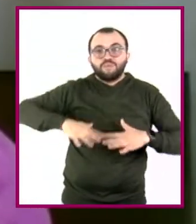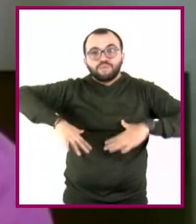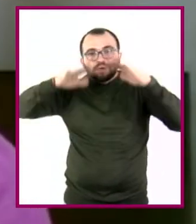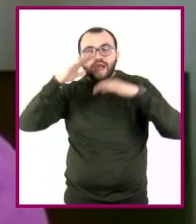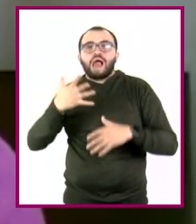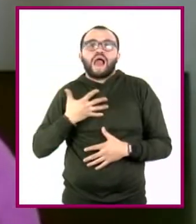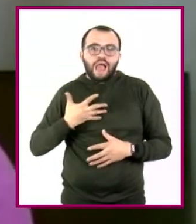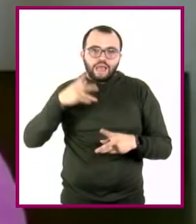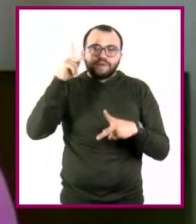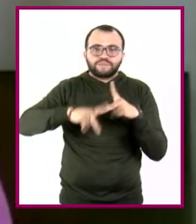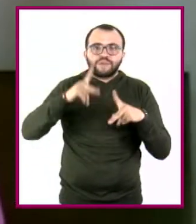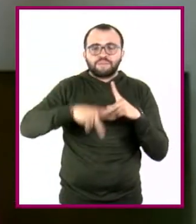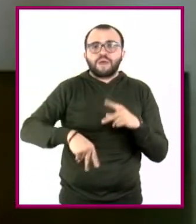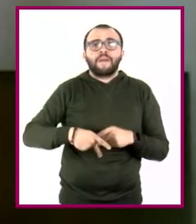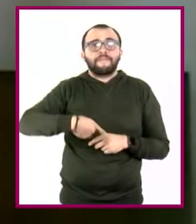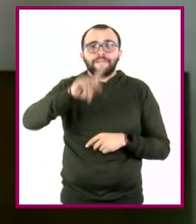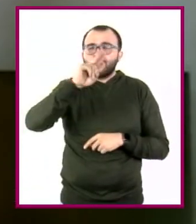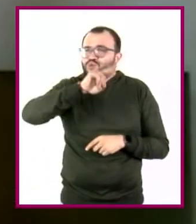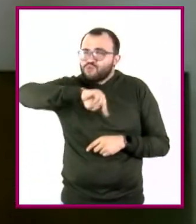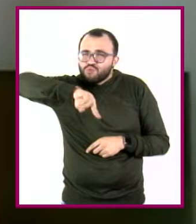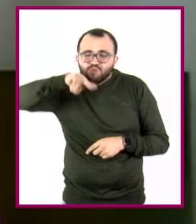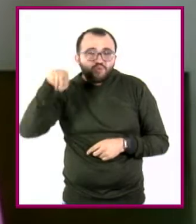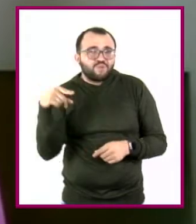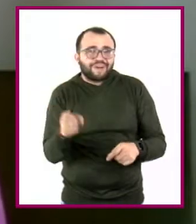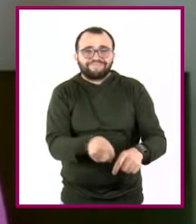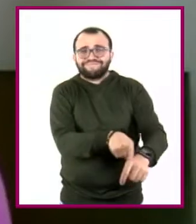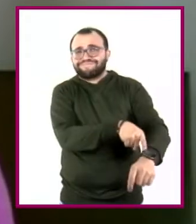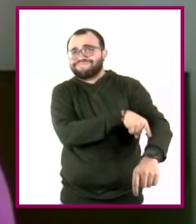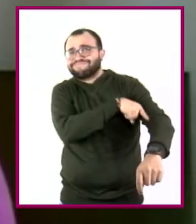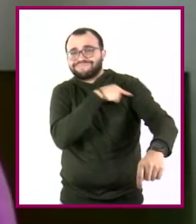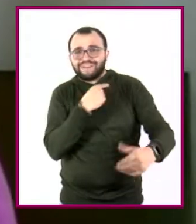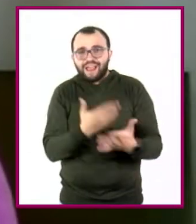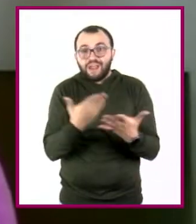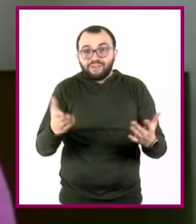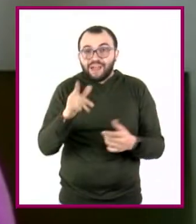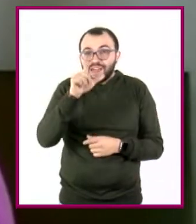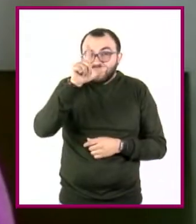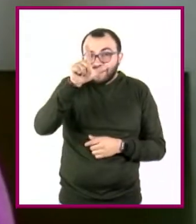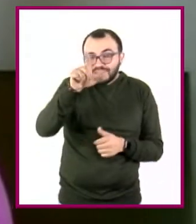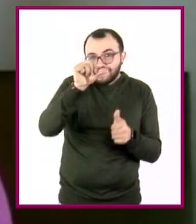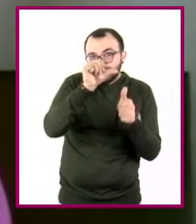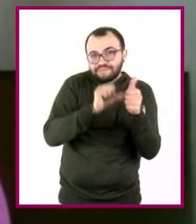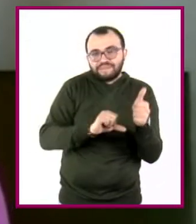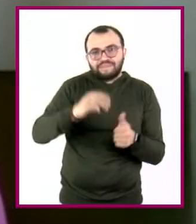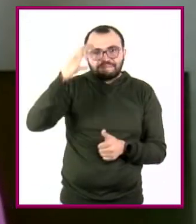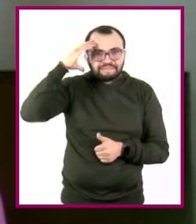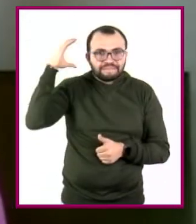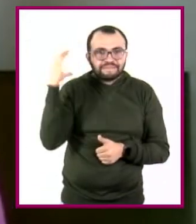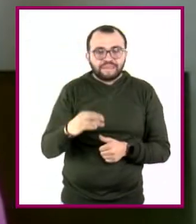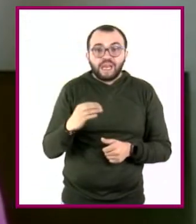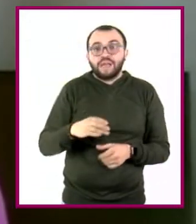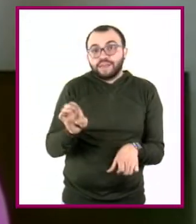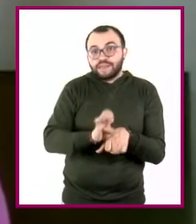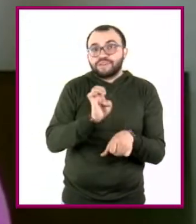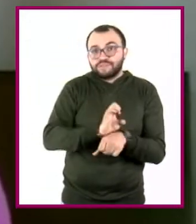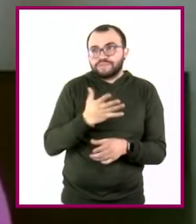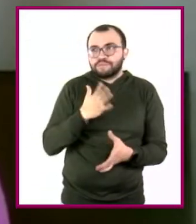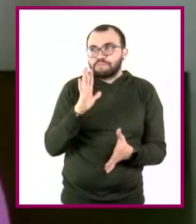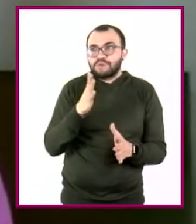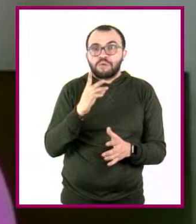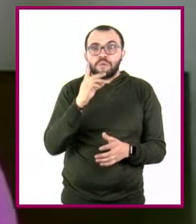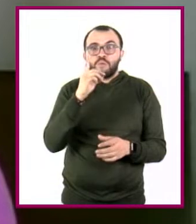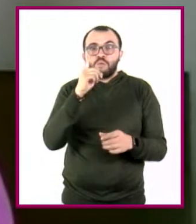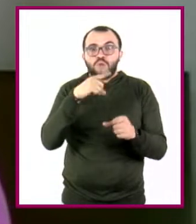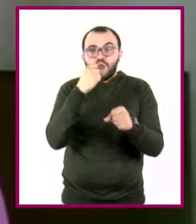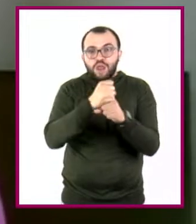habido suspensiones, pero nunca tan prolongadas como la que hemos tenido actualmente. Son 17 meses. Entonces, sí estamos hablando de más de un año, o sea,